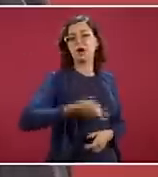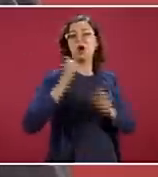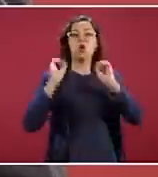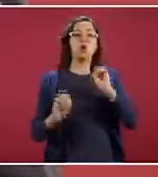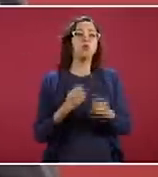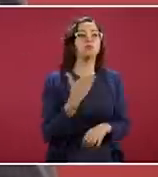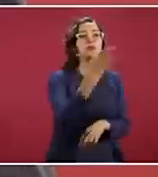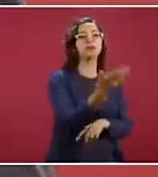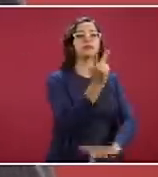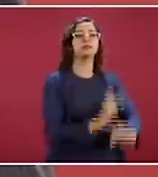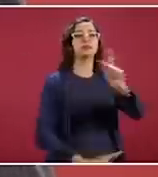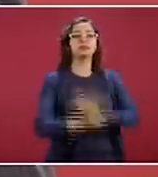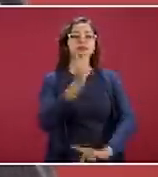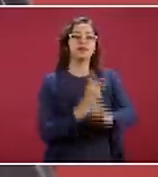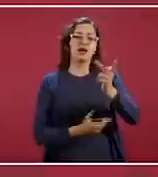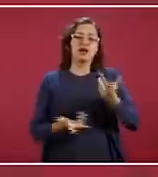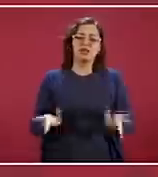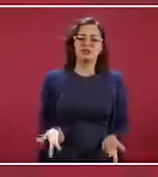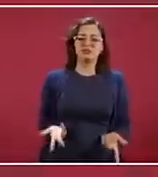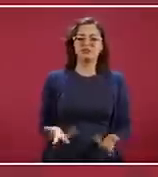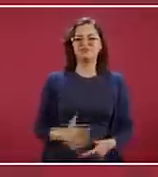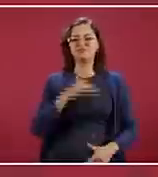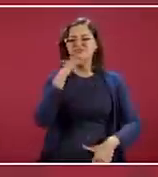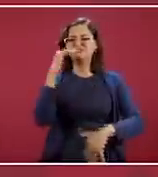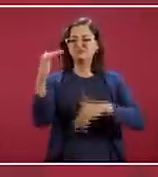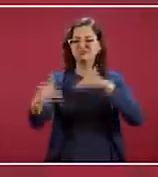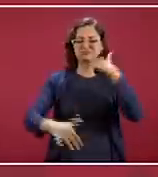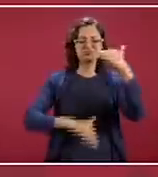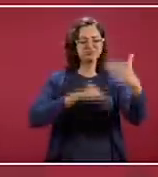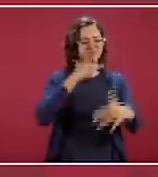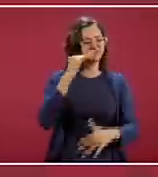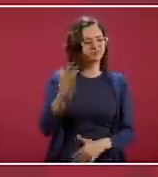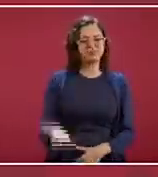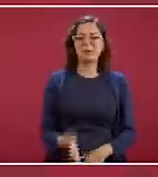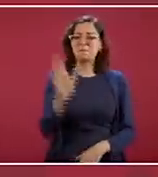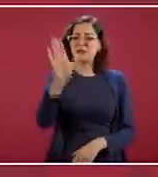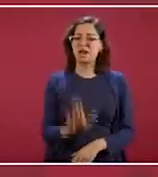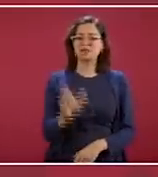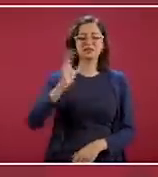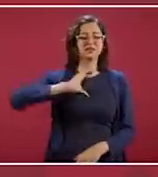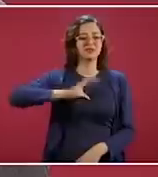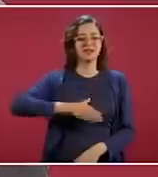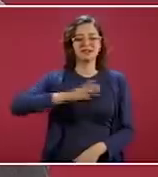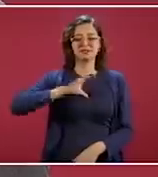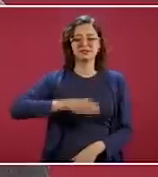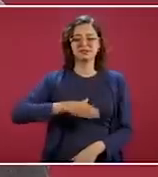país. La corrupción es un cáncer.